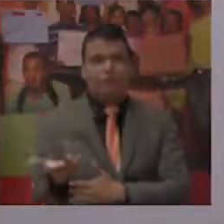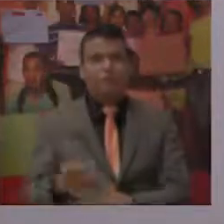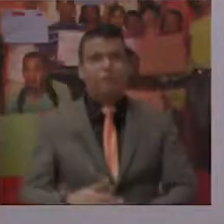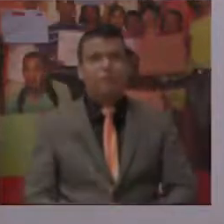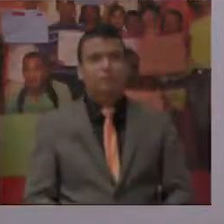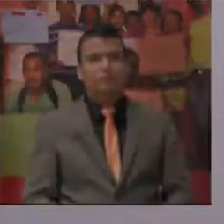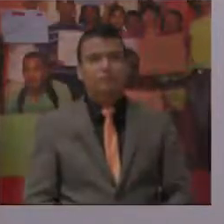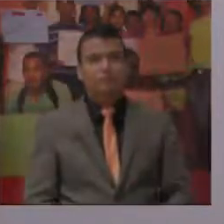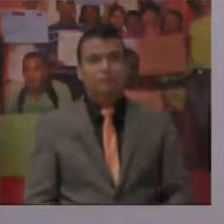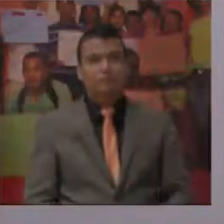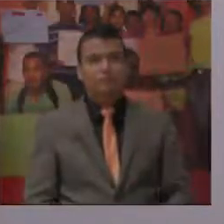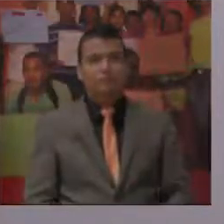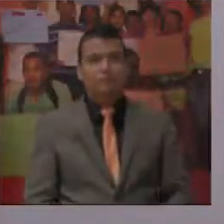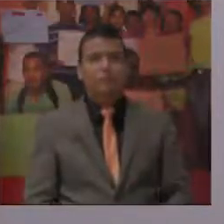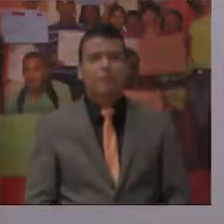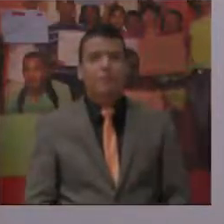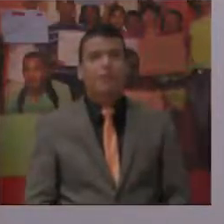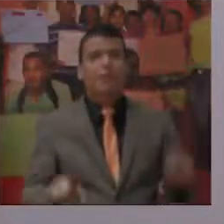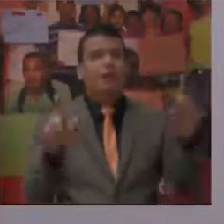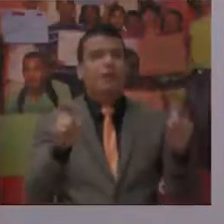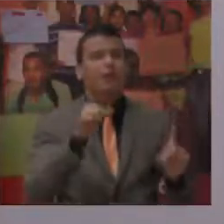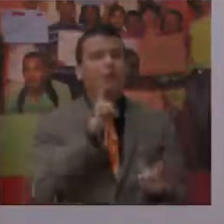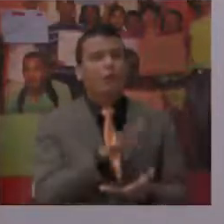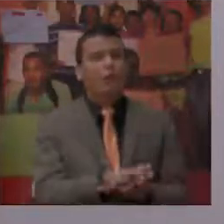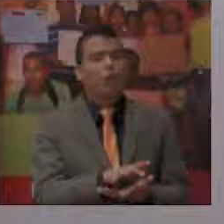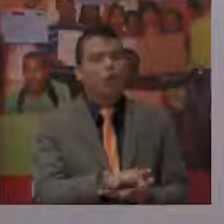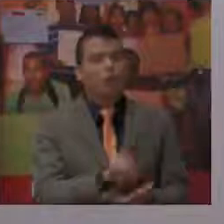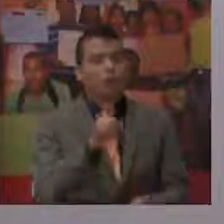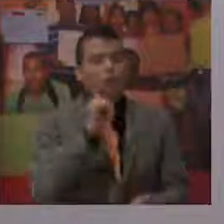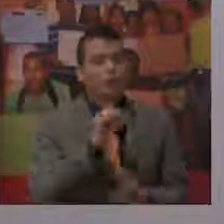Esto supera mucho el simple tema de la punibilidad.